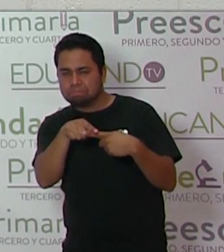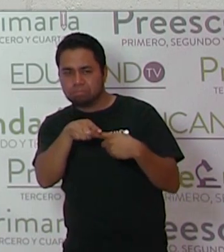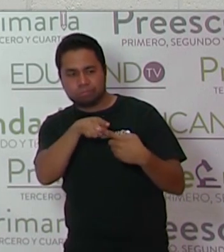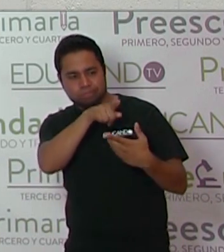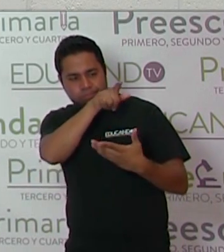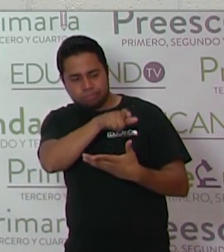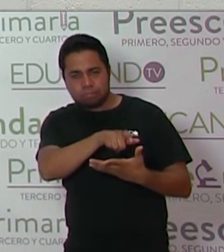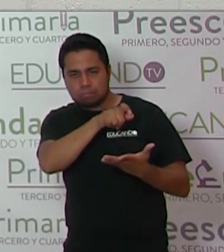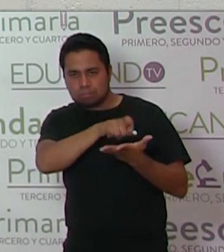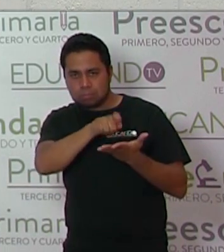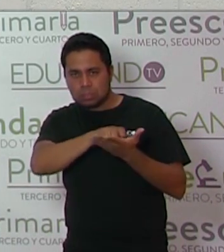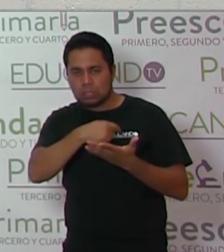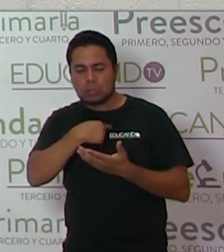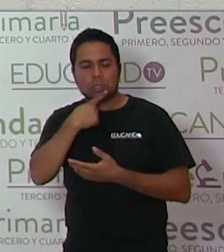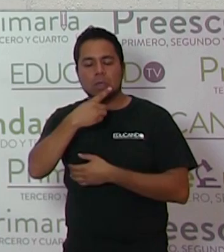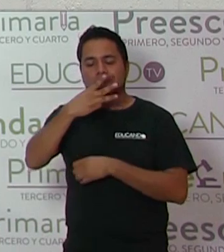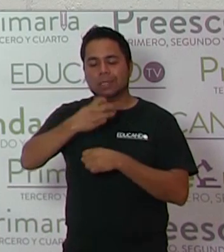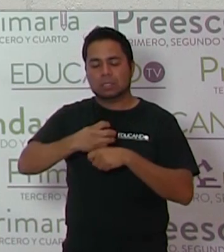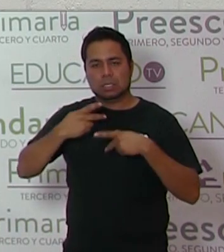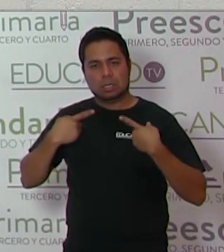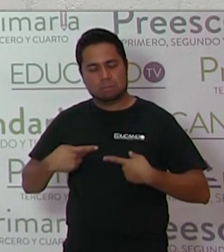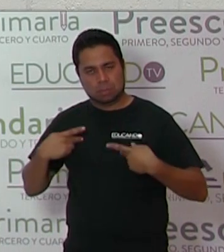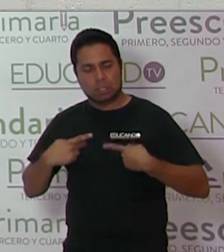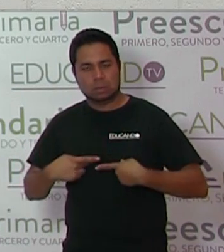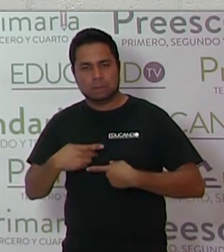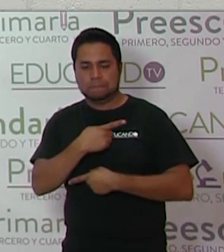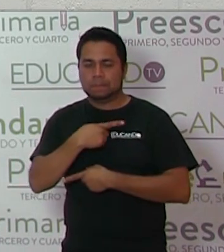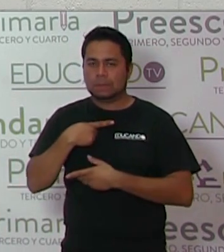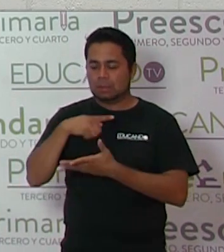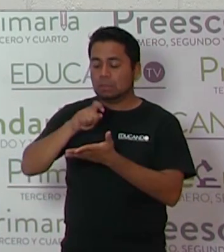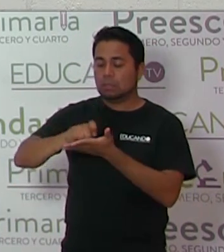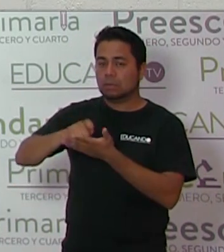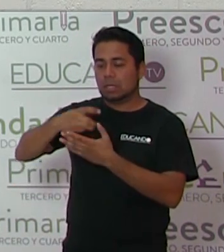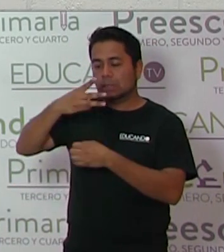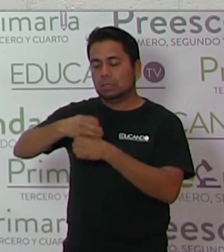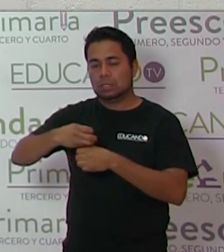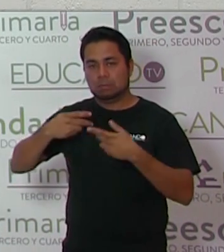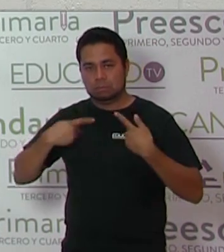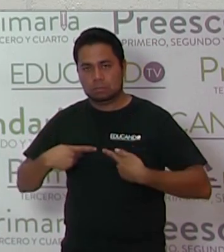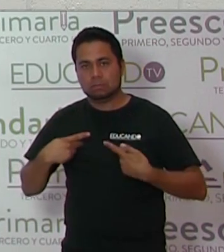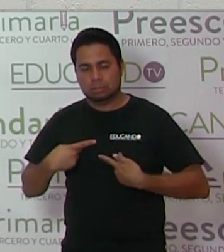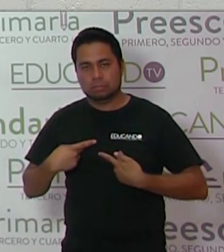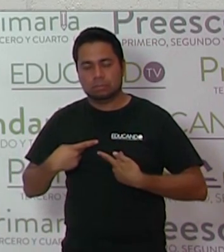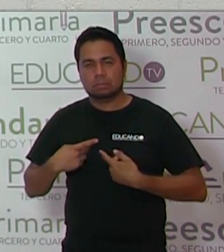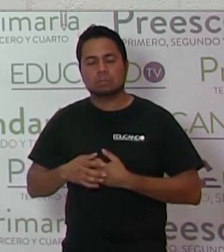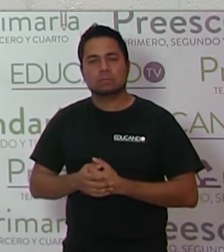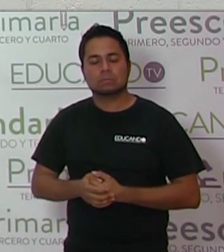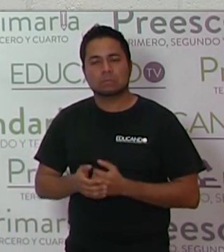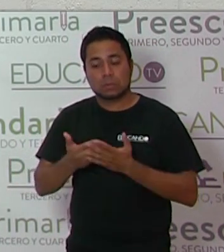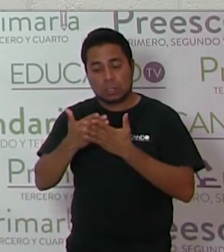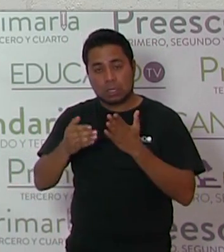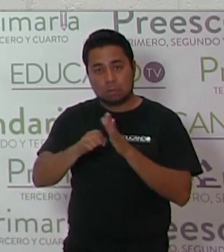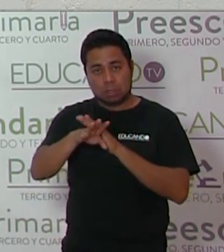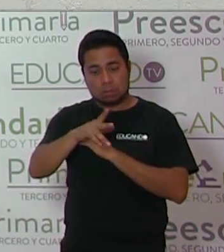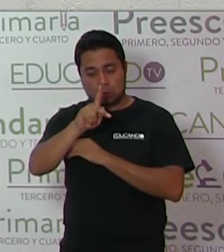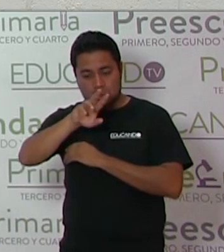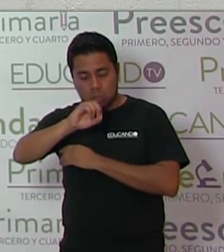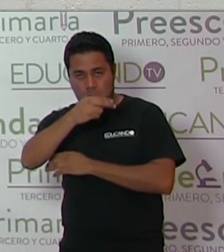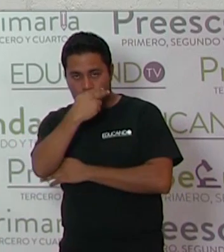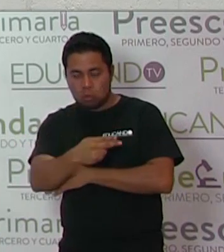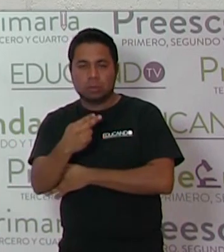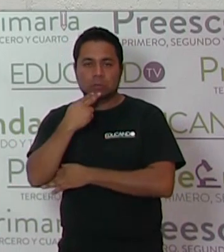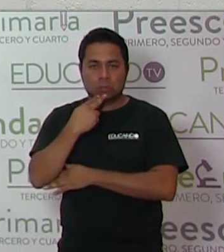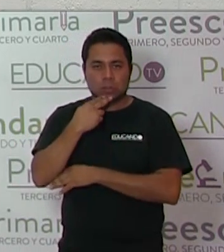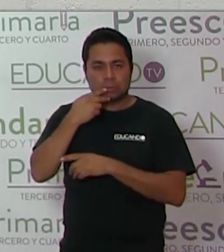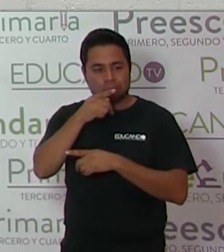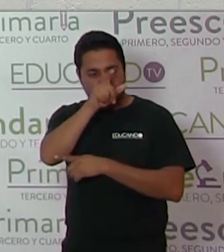nosotros, estamos hablando en tercera persona, tenemos que escribir en tercera persona. Y los pronombres que se